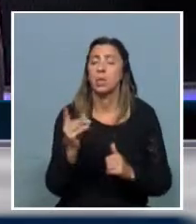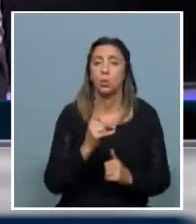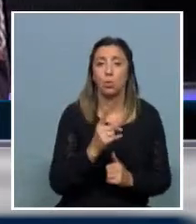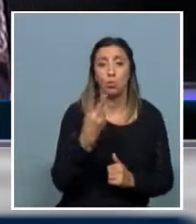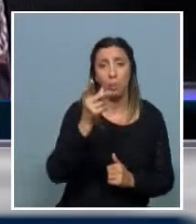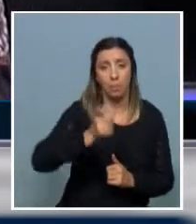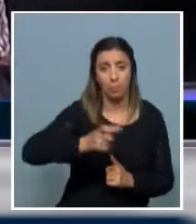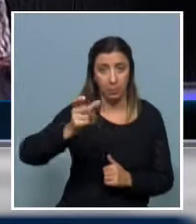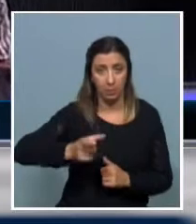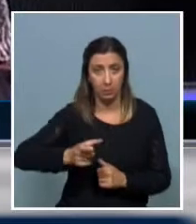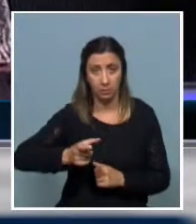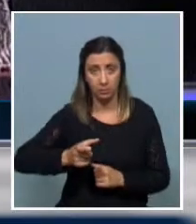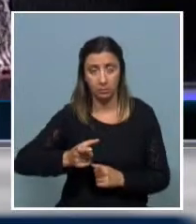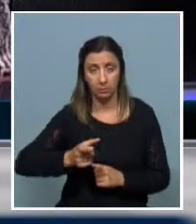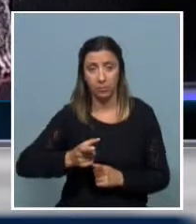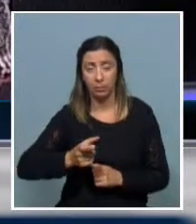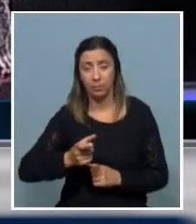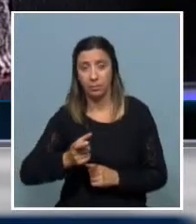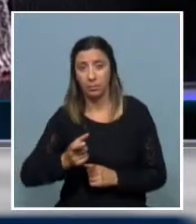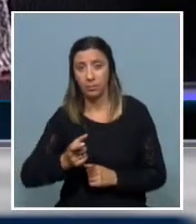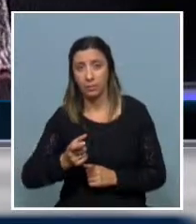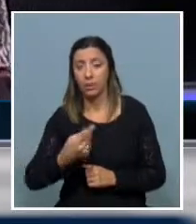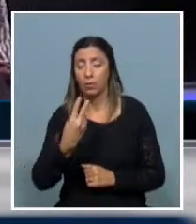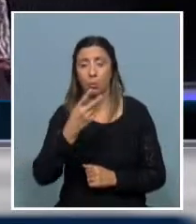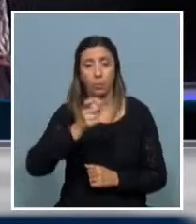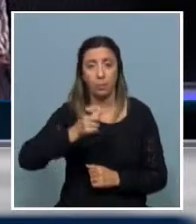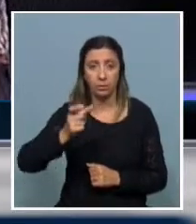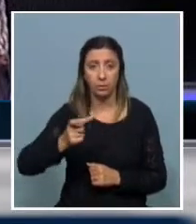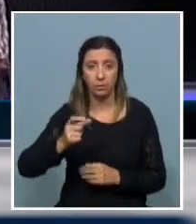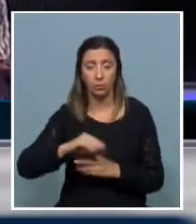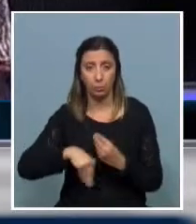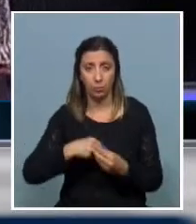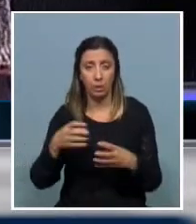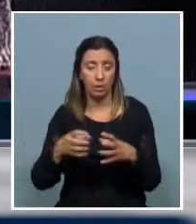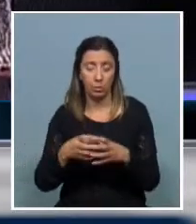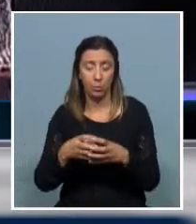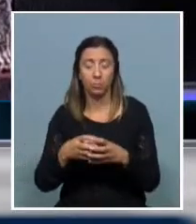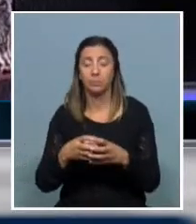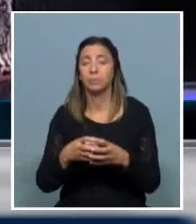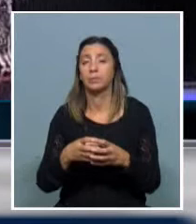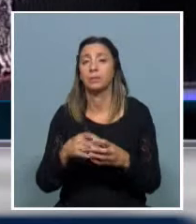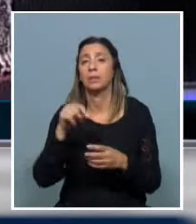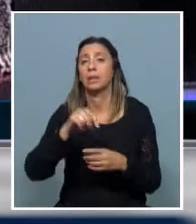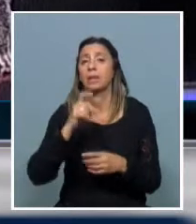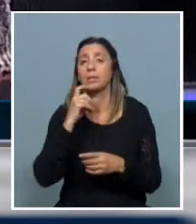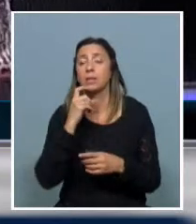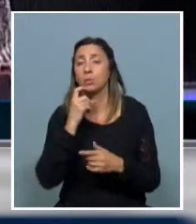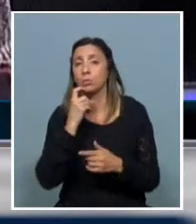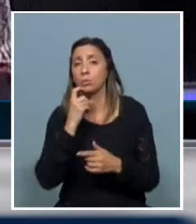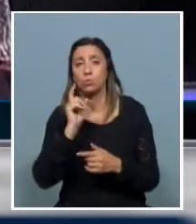dos personas, ninguno de los dos miembros integrante del grupo familiar, son de San